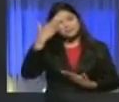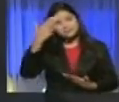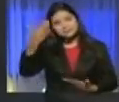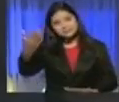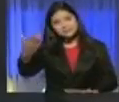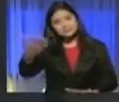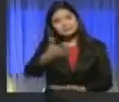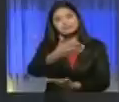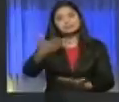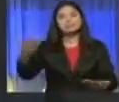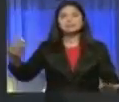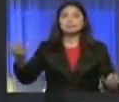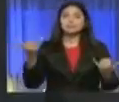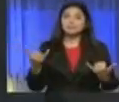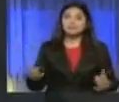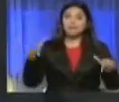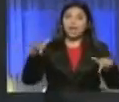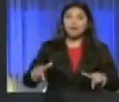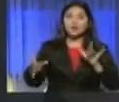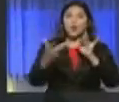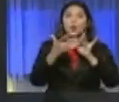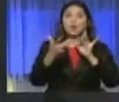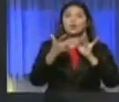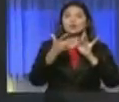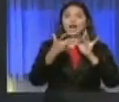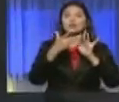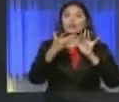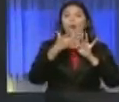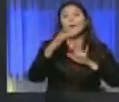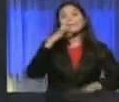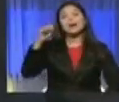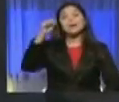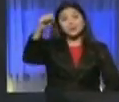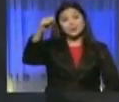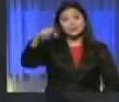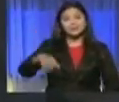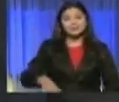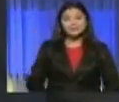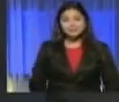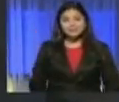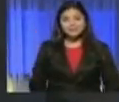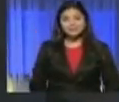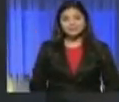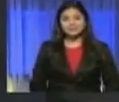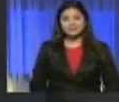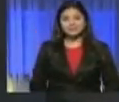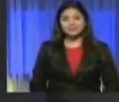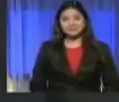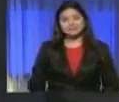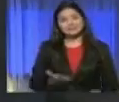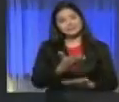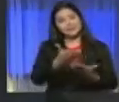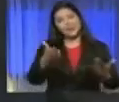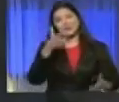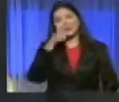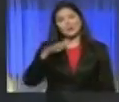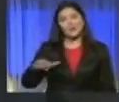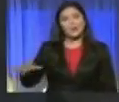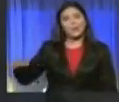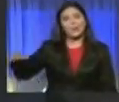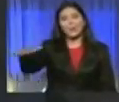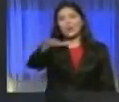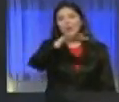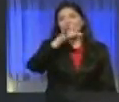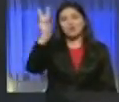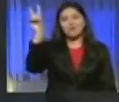a través de contacto con Maduro, con nuestro querido pueblo hermano